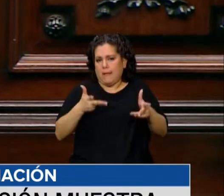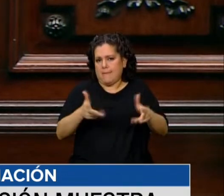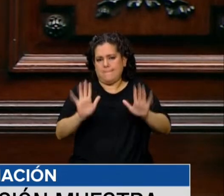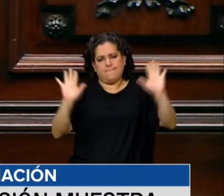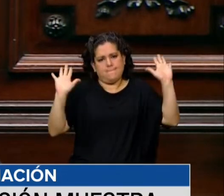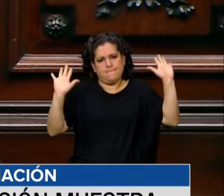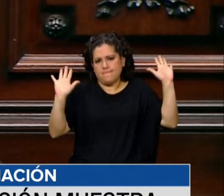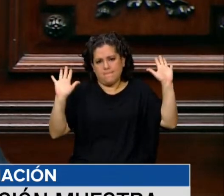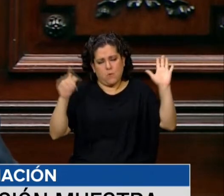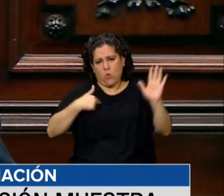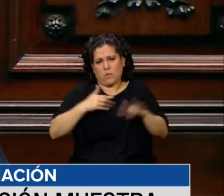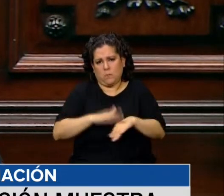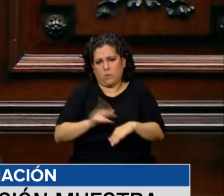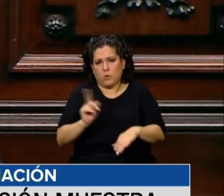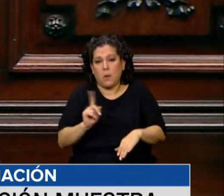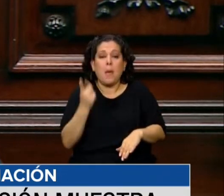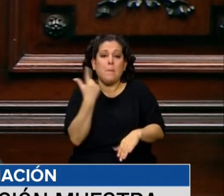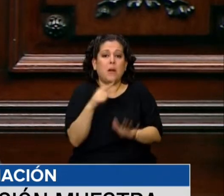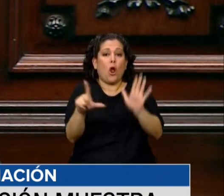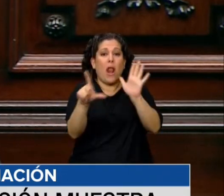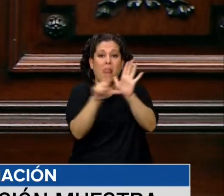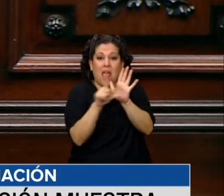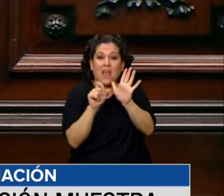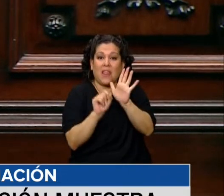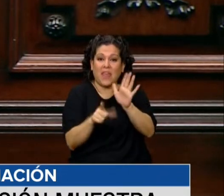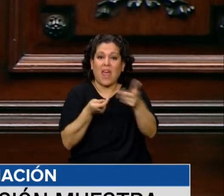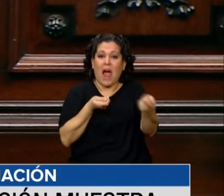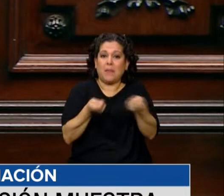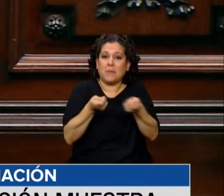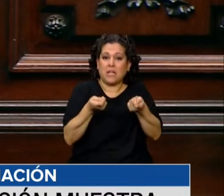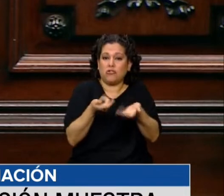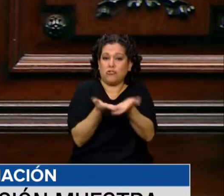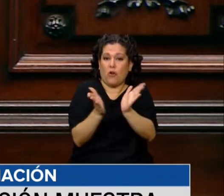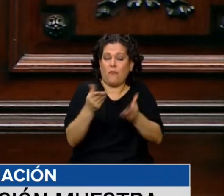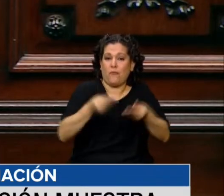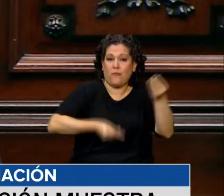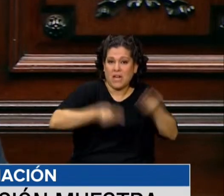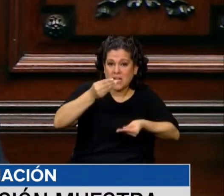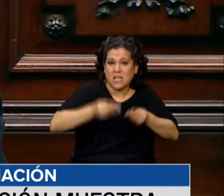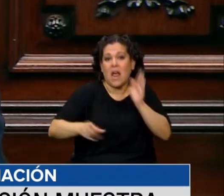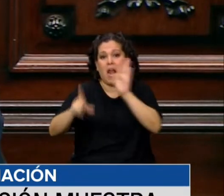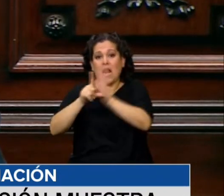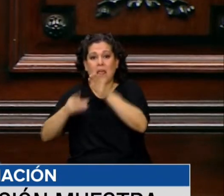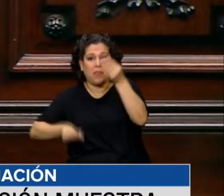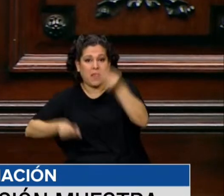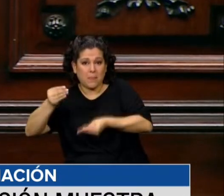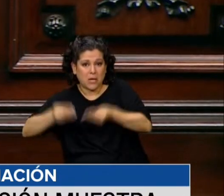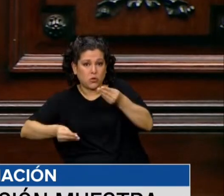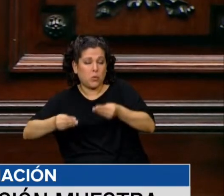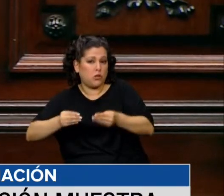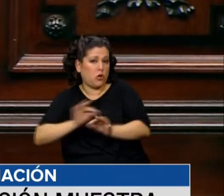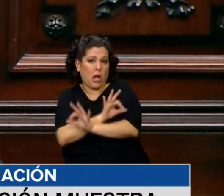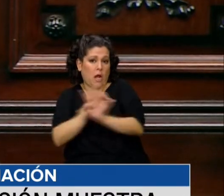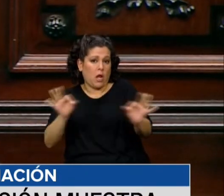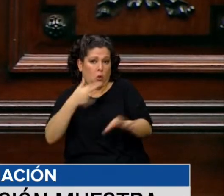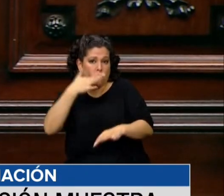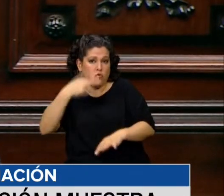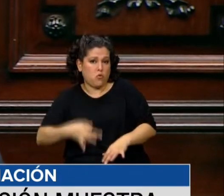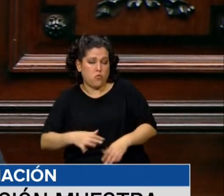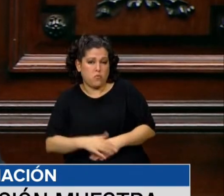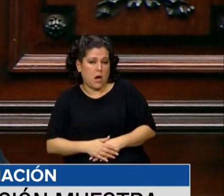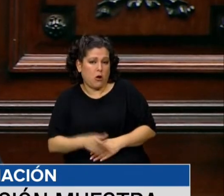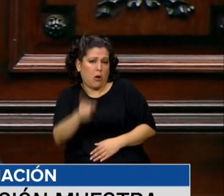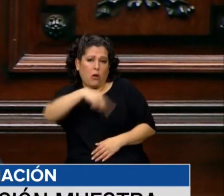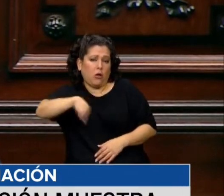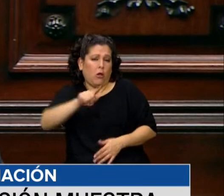de vista de la ley de administración financiera, la ley de presupuesto, no cumplieron ninguna de las normas. Hicieron todos